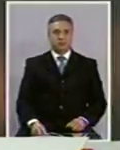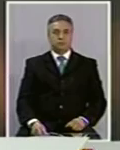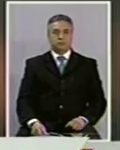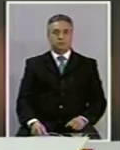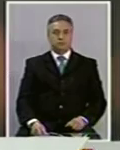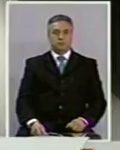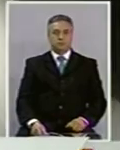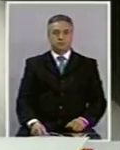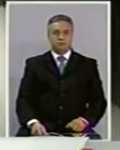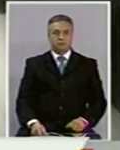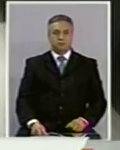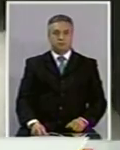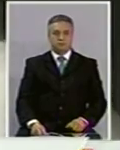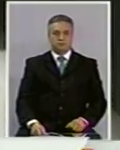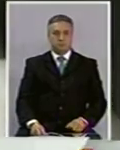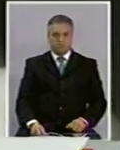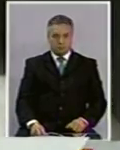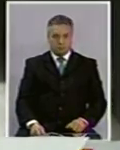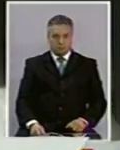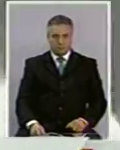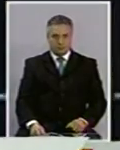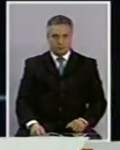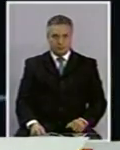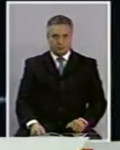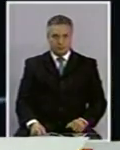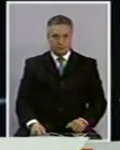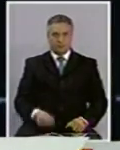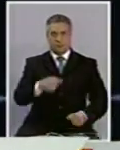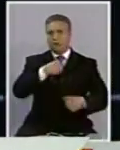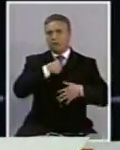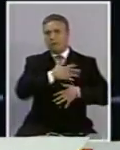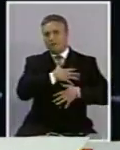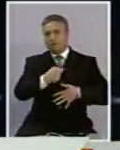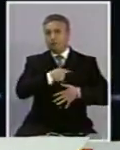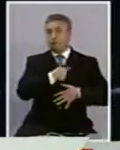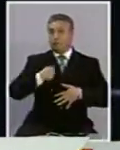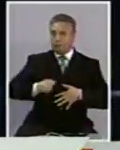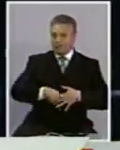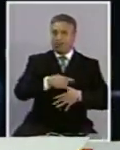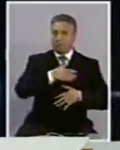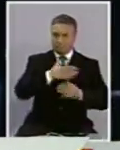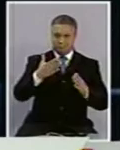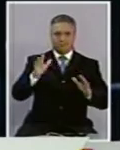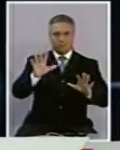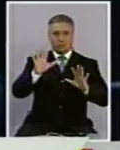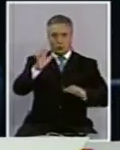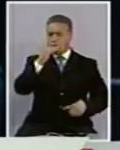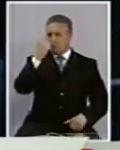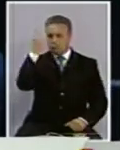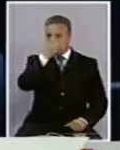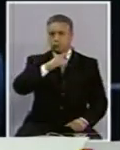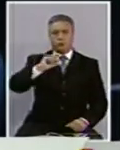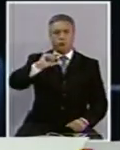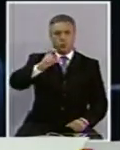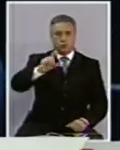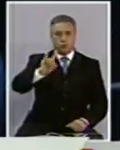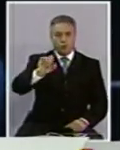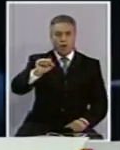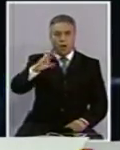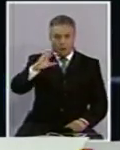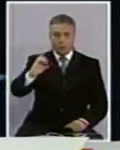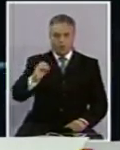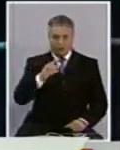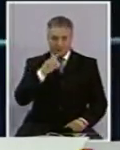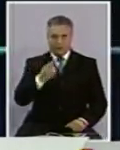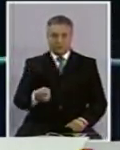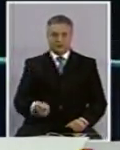an animal. Baby, it's in your nature. Me encantó Superman, increíble, muy guapo. ¿Guapo? Sí. Ah,